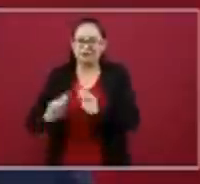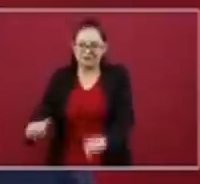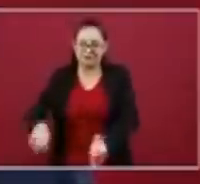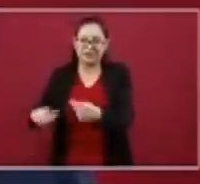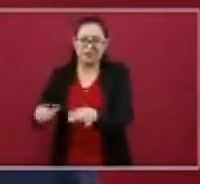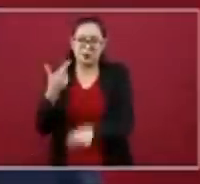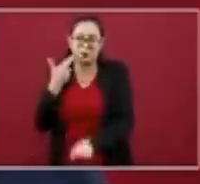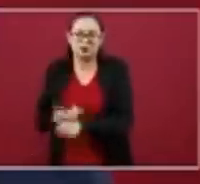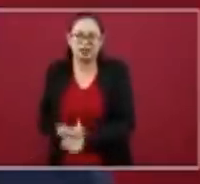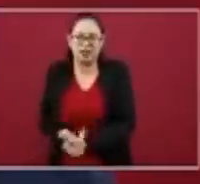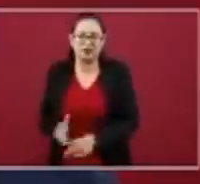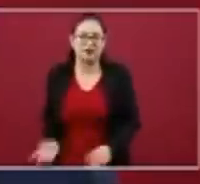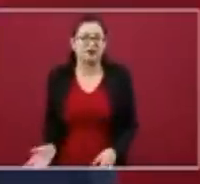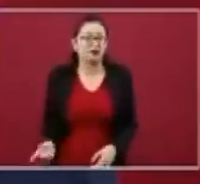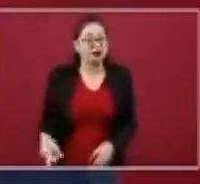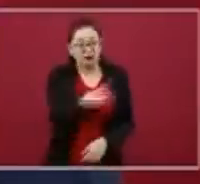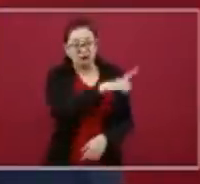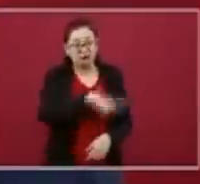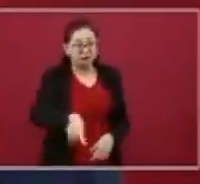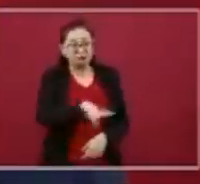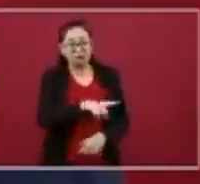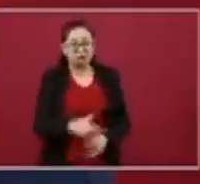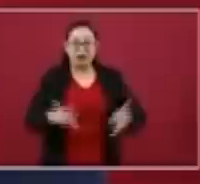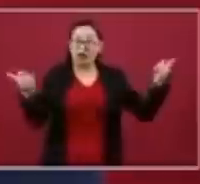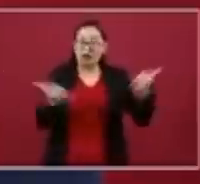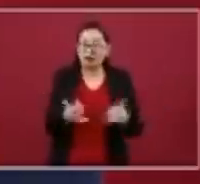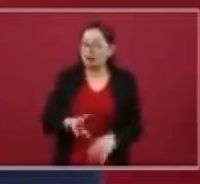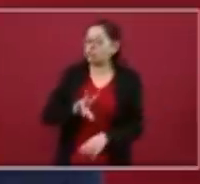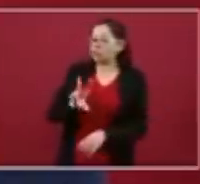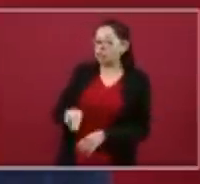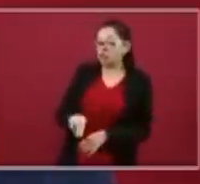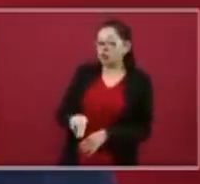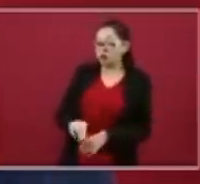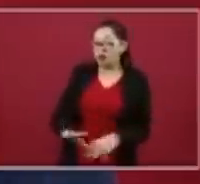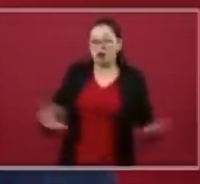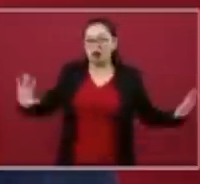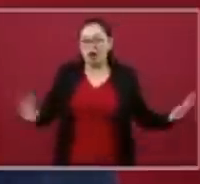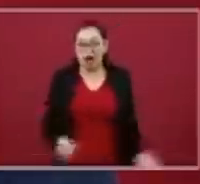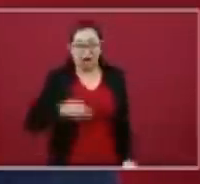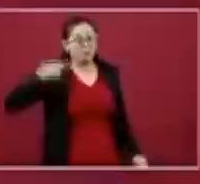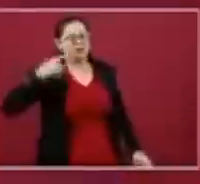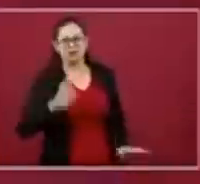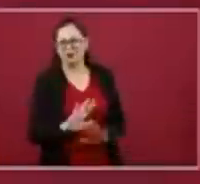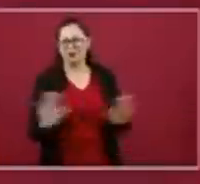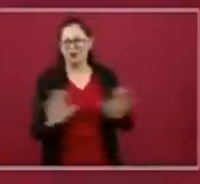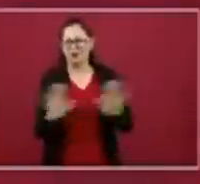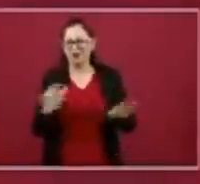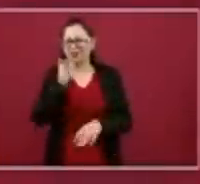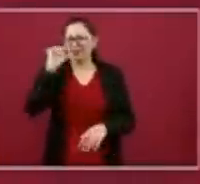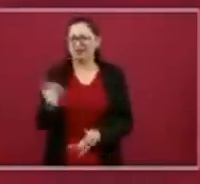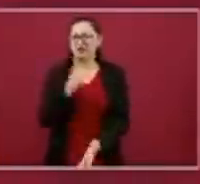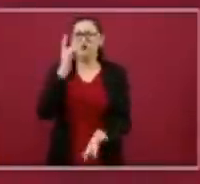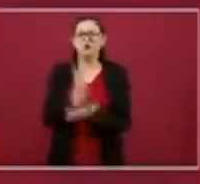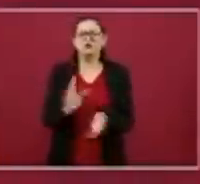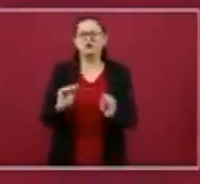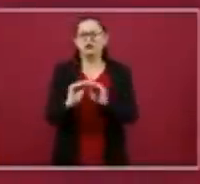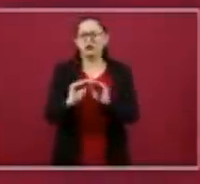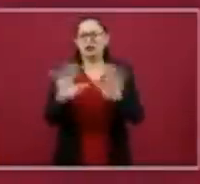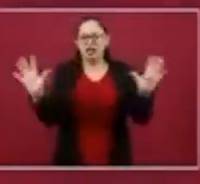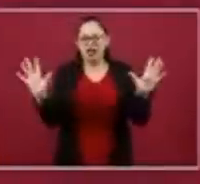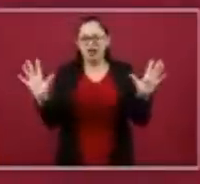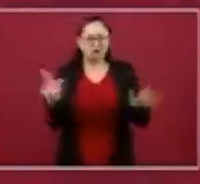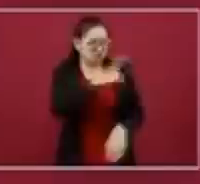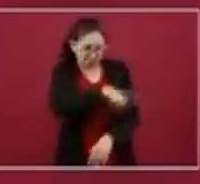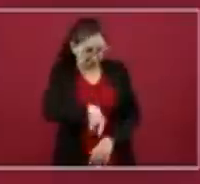si no aprueban, no es amenaza, ni siquiera advertencia, es hablar claro.